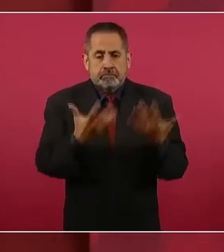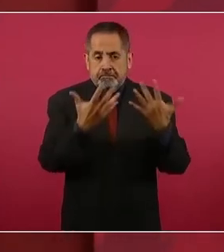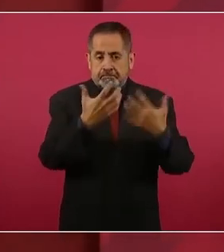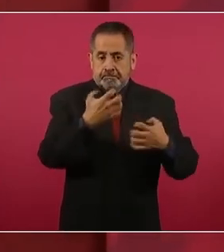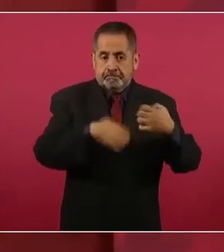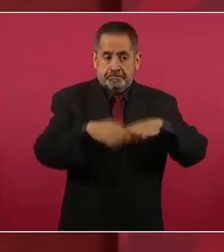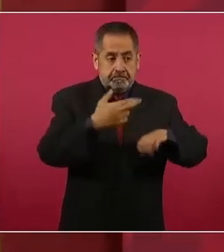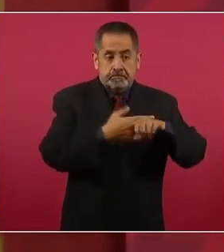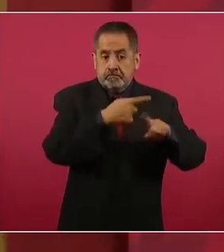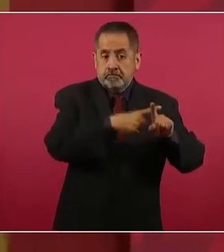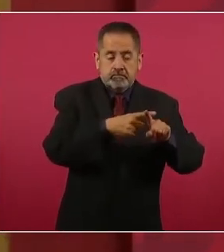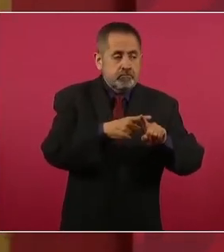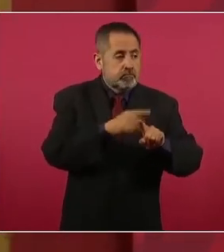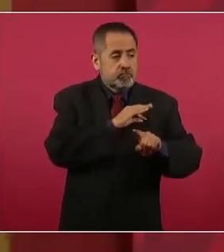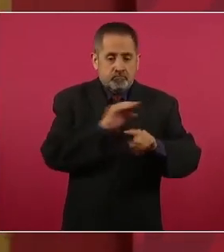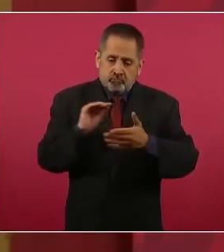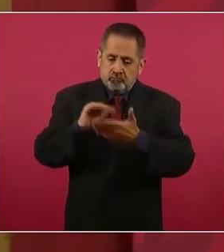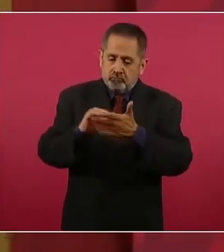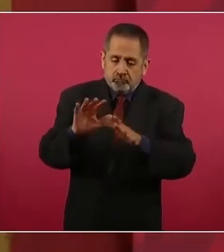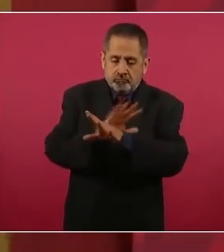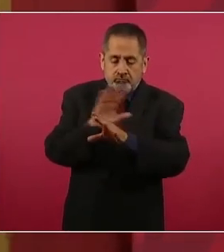logramos una modificación